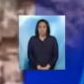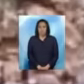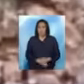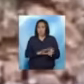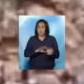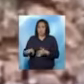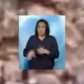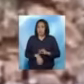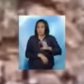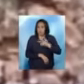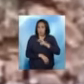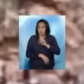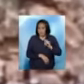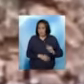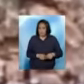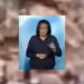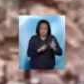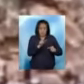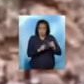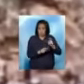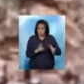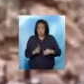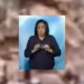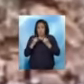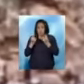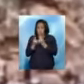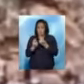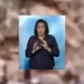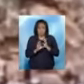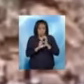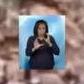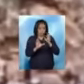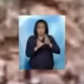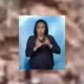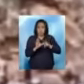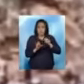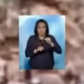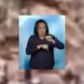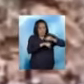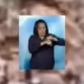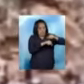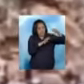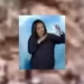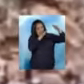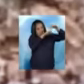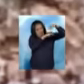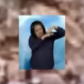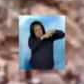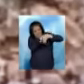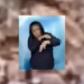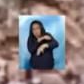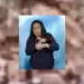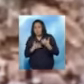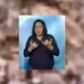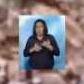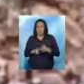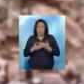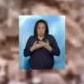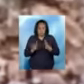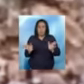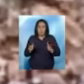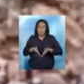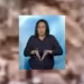Y en Chota, pobladores y un grupo de pasajeros fueron sorprendidos por el deslizamiento de rocas de un cerro. Esta mañana se restableció el tránsito en